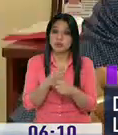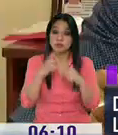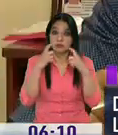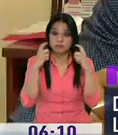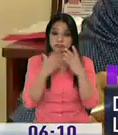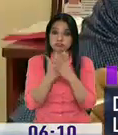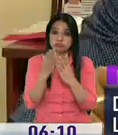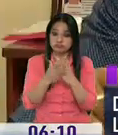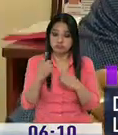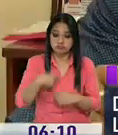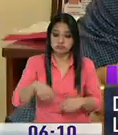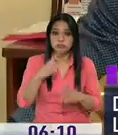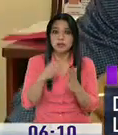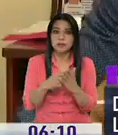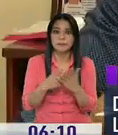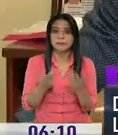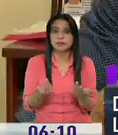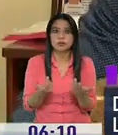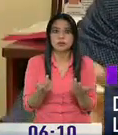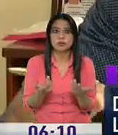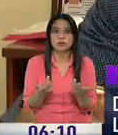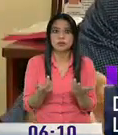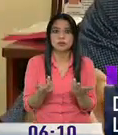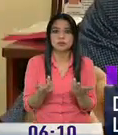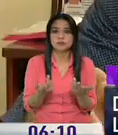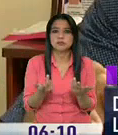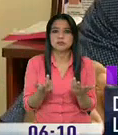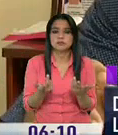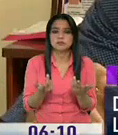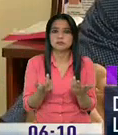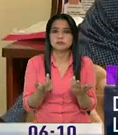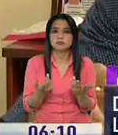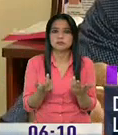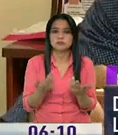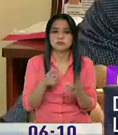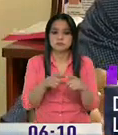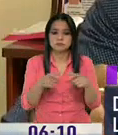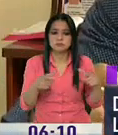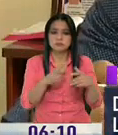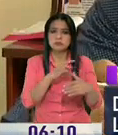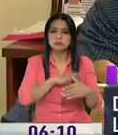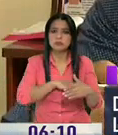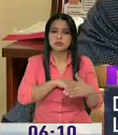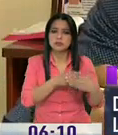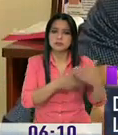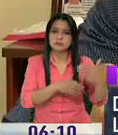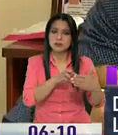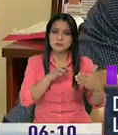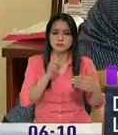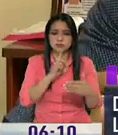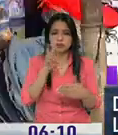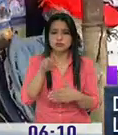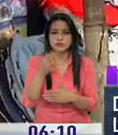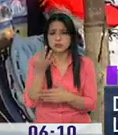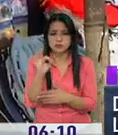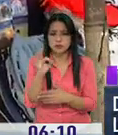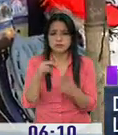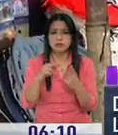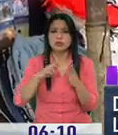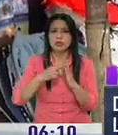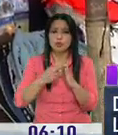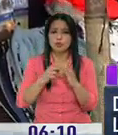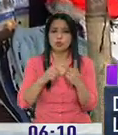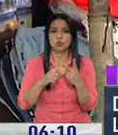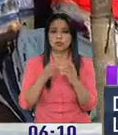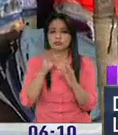No estamos exigiendo que estén al día al 2020 con los permisos y patentes. Que presenten el año 2019 su RUC, la tasa de habilitación,